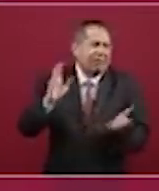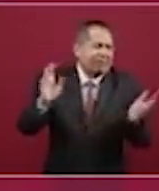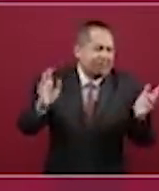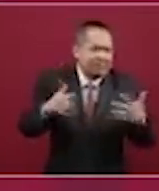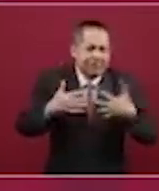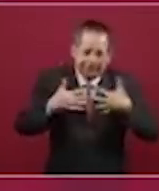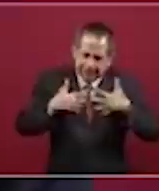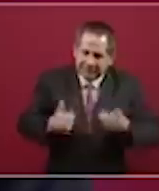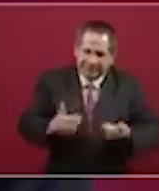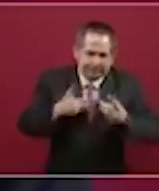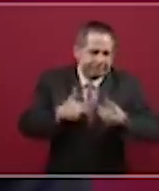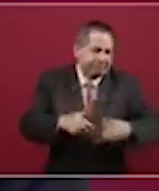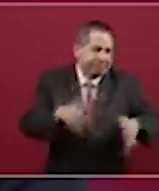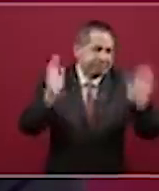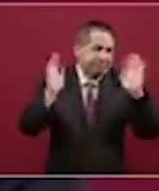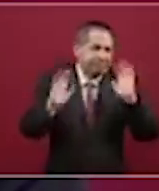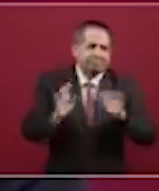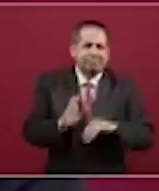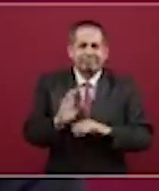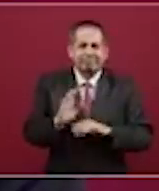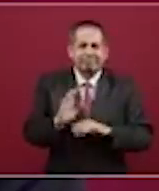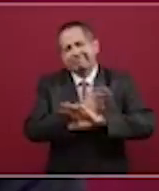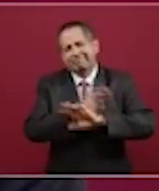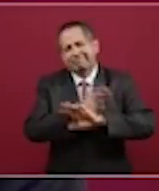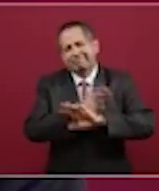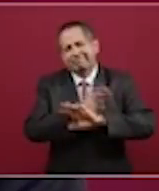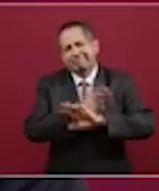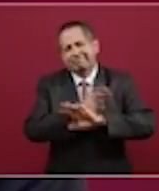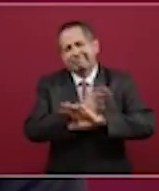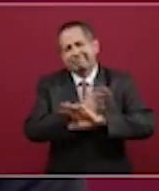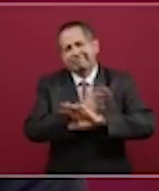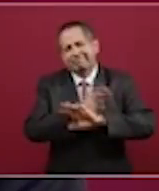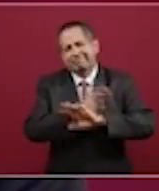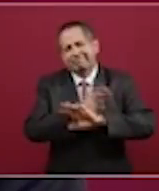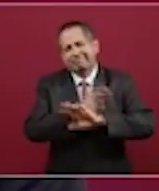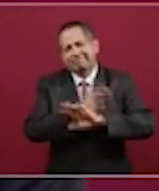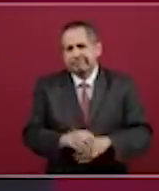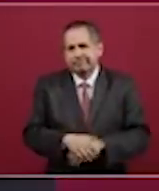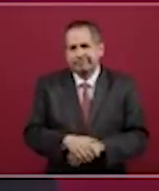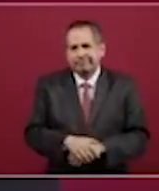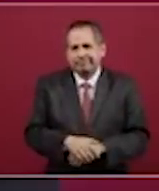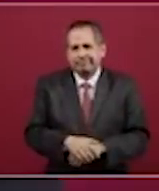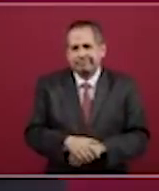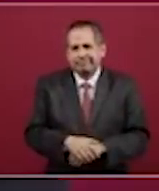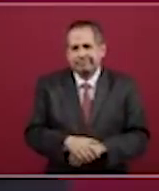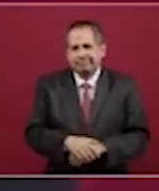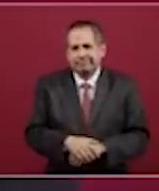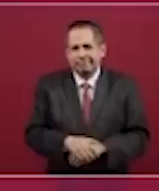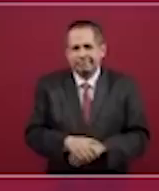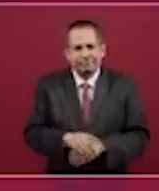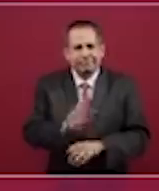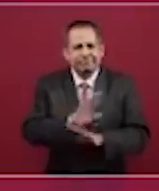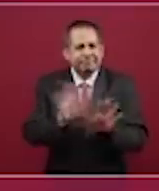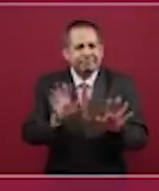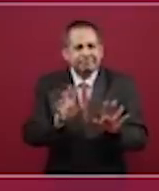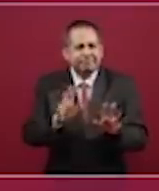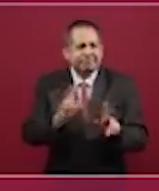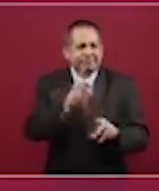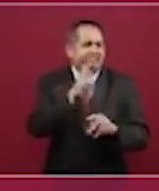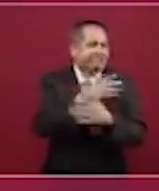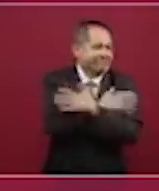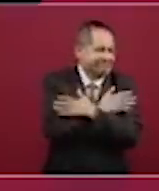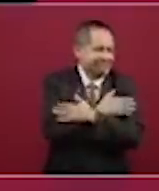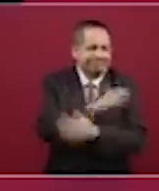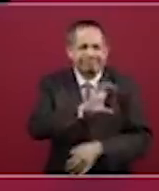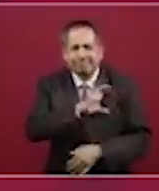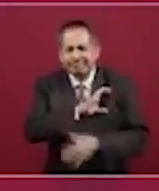y yo los entiendo. Pero ya, ya, mire, así, así.